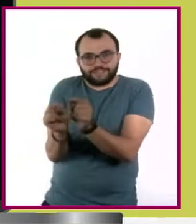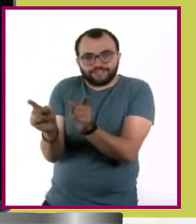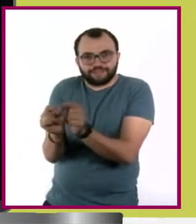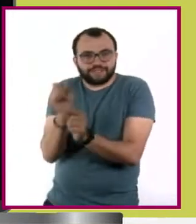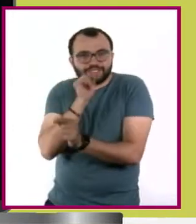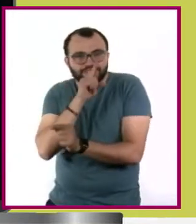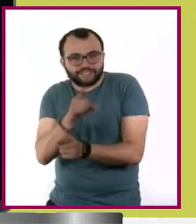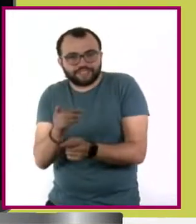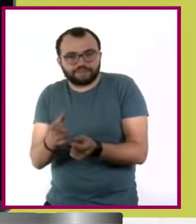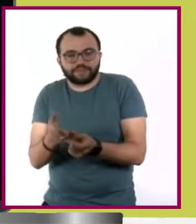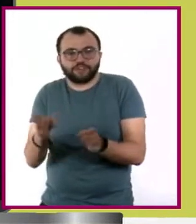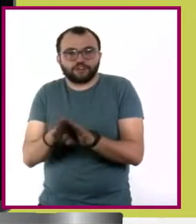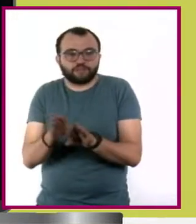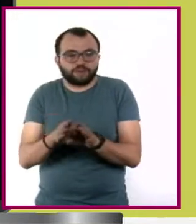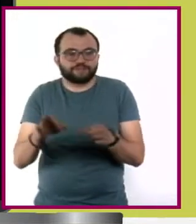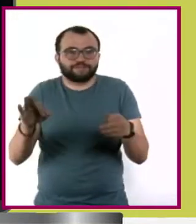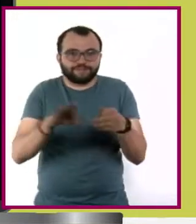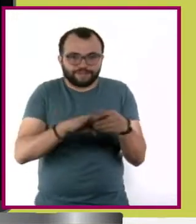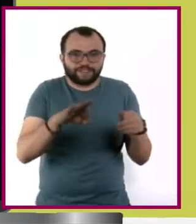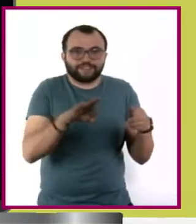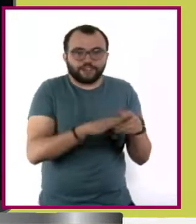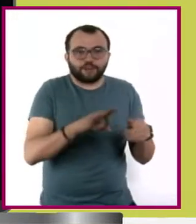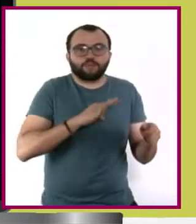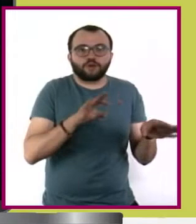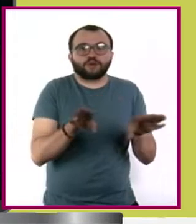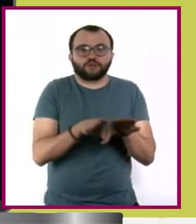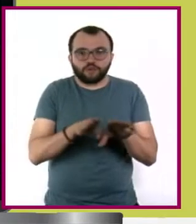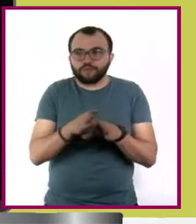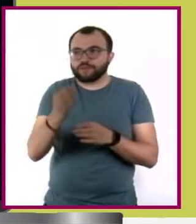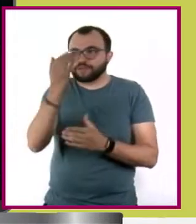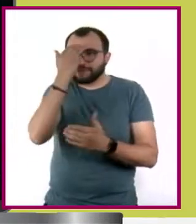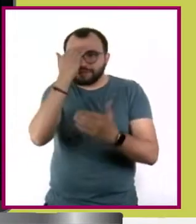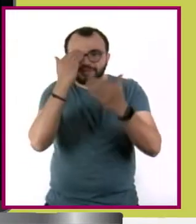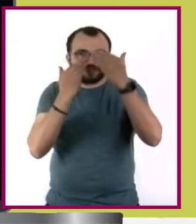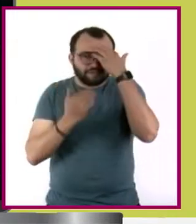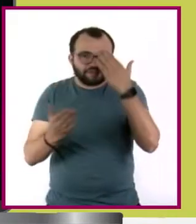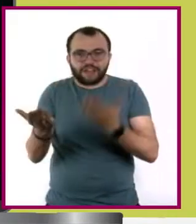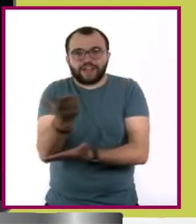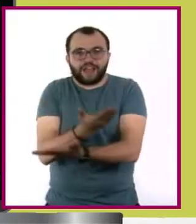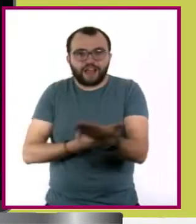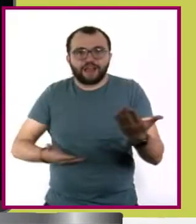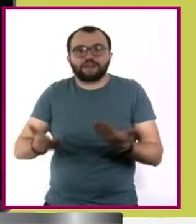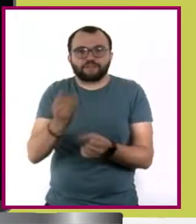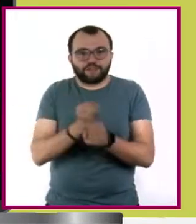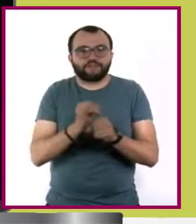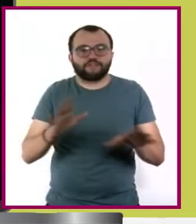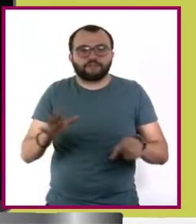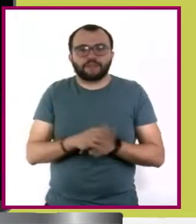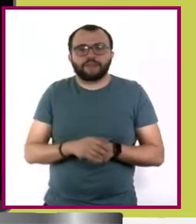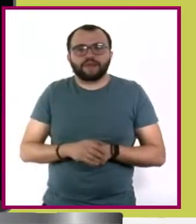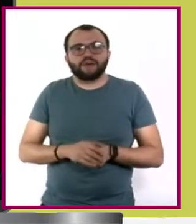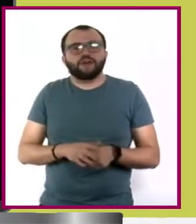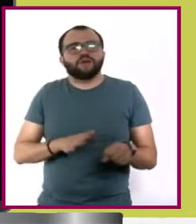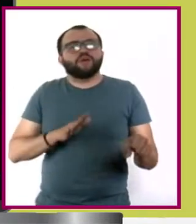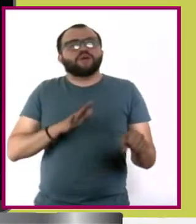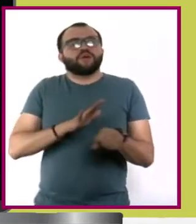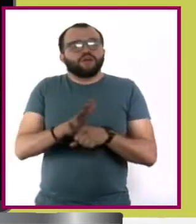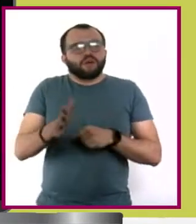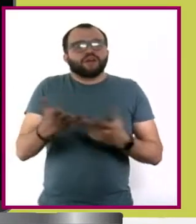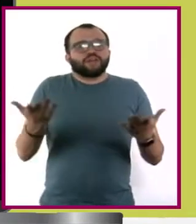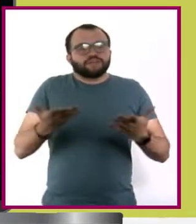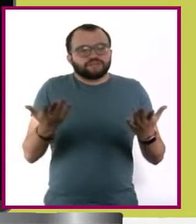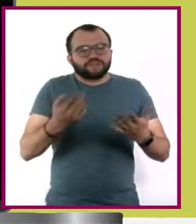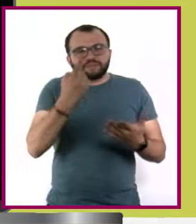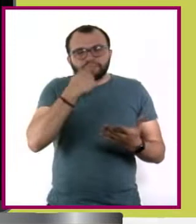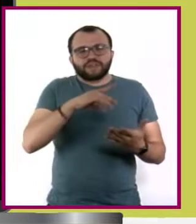que constantemente nos permiten interactuar y cambiar información. Oye, ¿y cuál es el proceso ideal para resumir